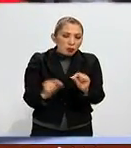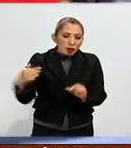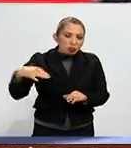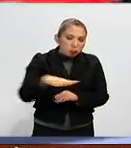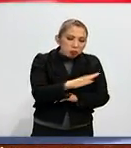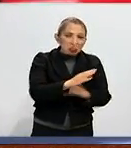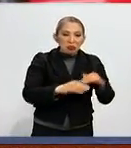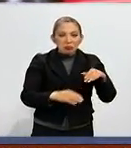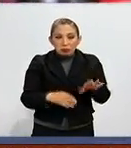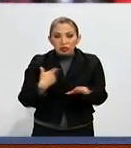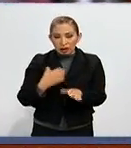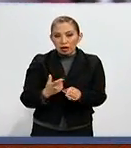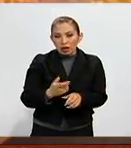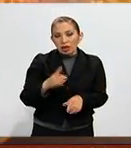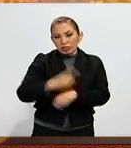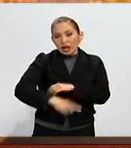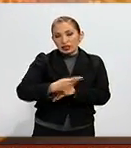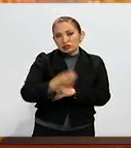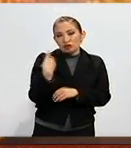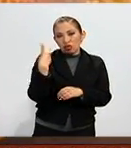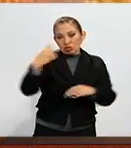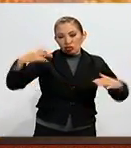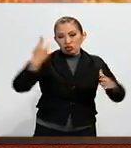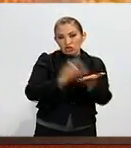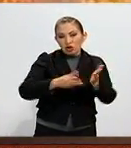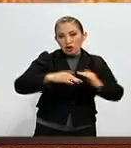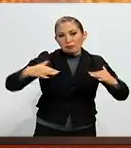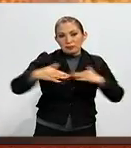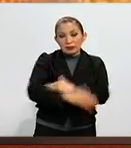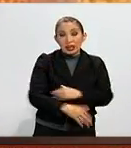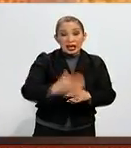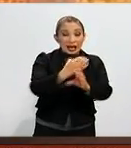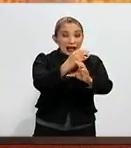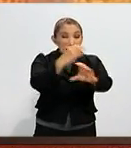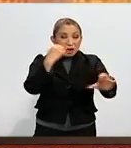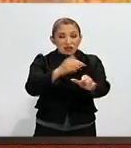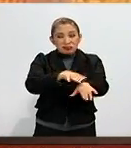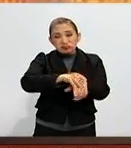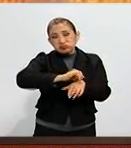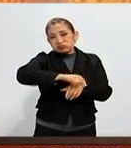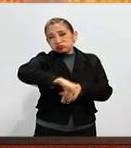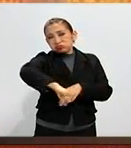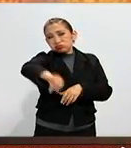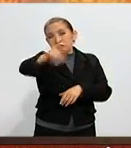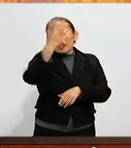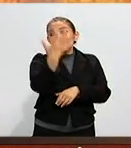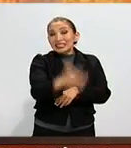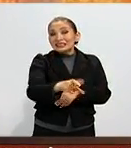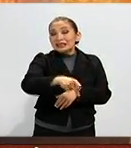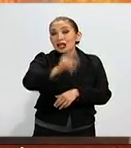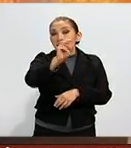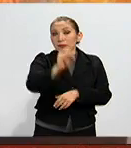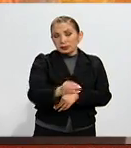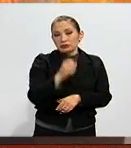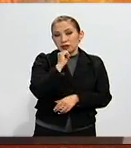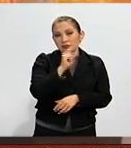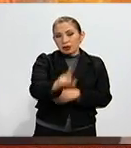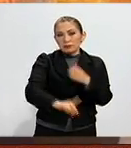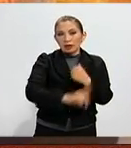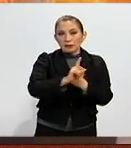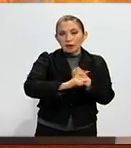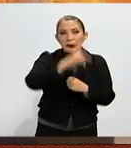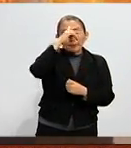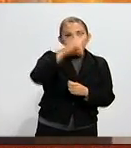afectación fue en ambos sentidos y la fila de autos varados alcanzó hasta 10 kilómetros. También hubo problemas